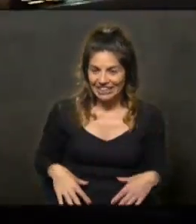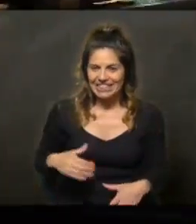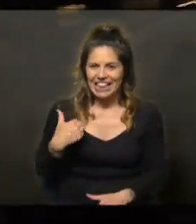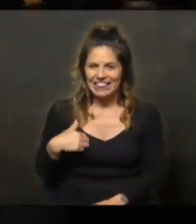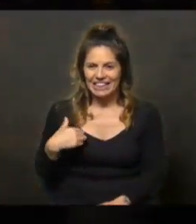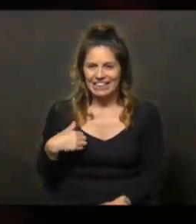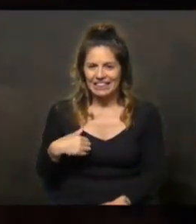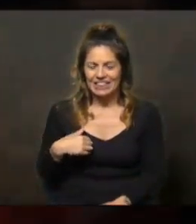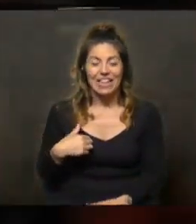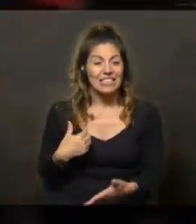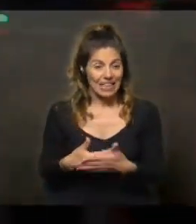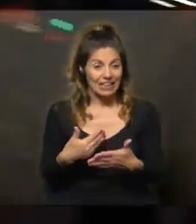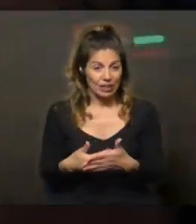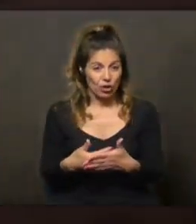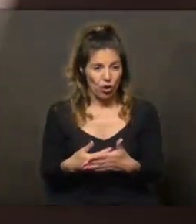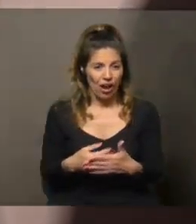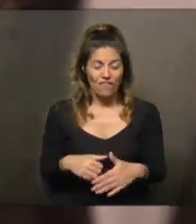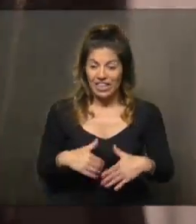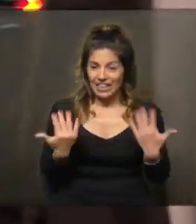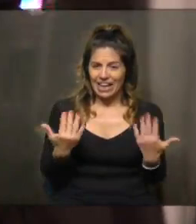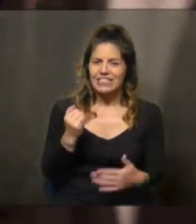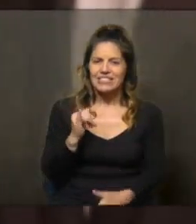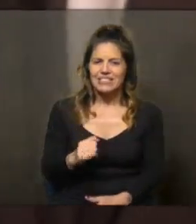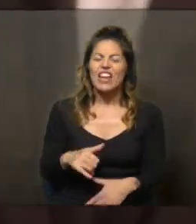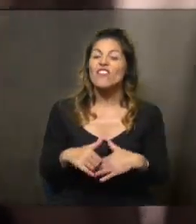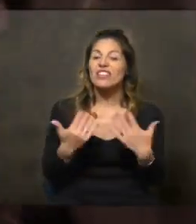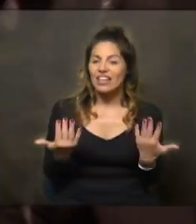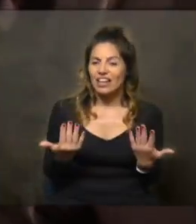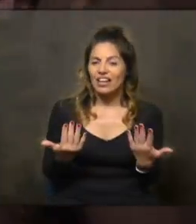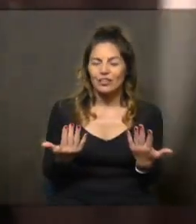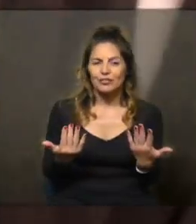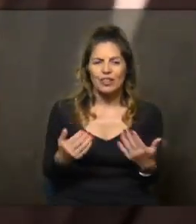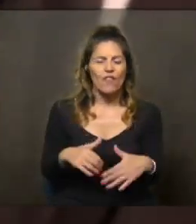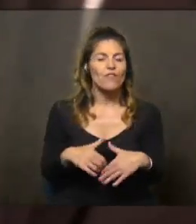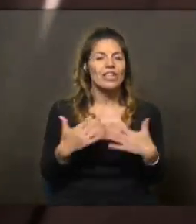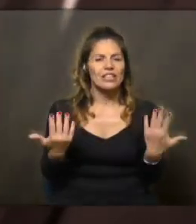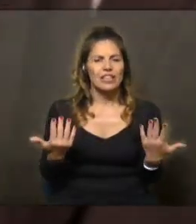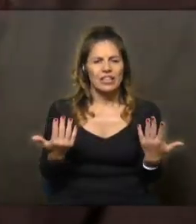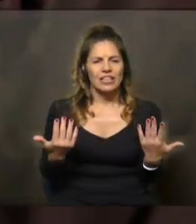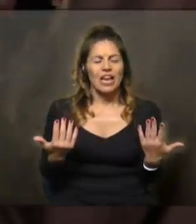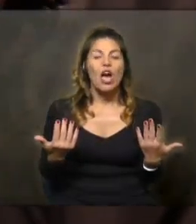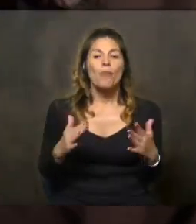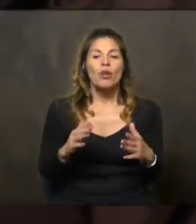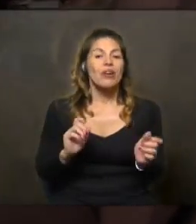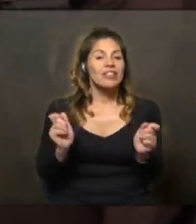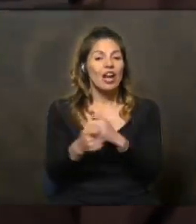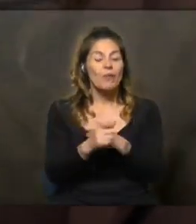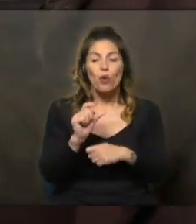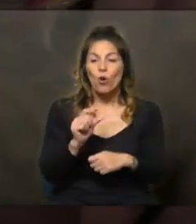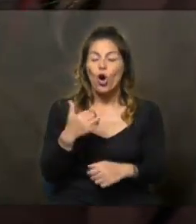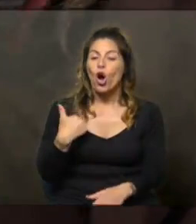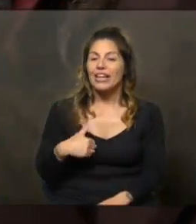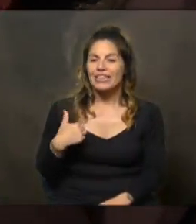Seguramente se arrimó a festejar también Sí por supuesto Qué festeja y festejamos que por lo menos vamos a cambiar un poco más